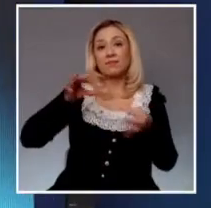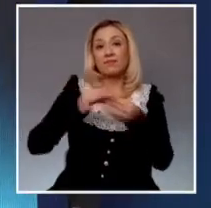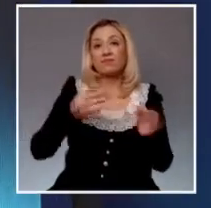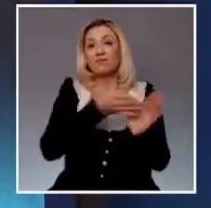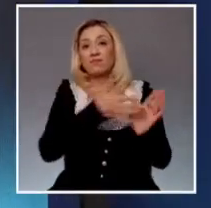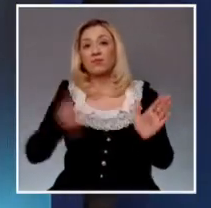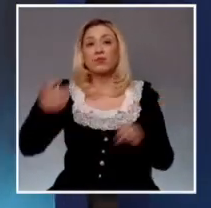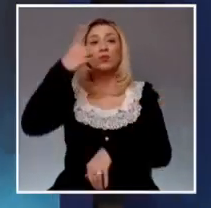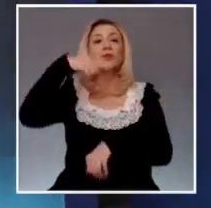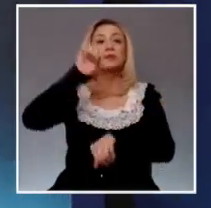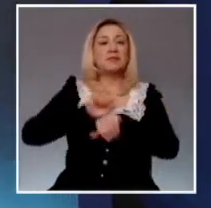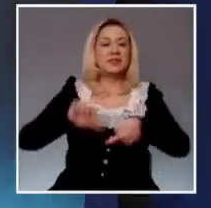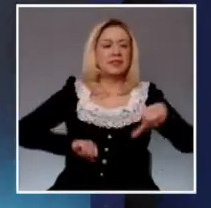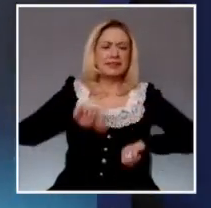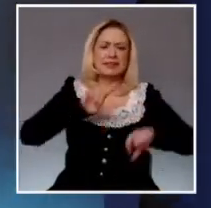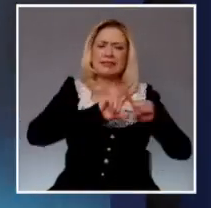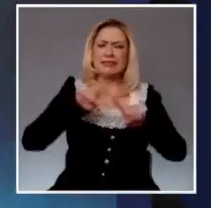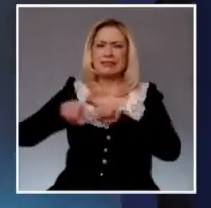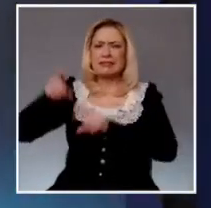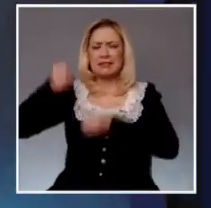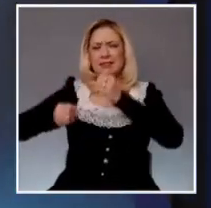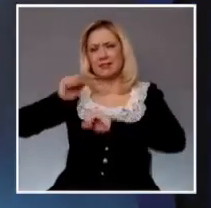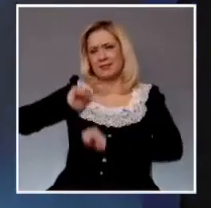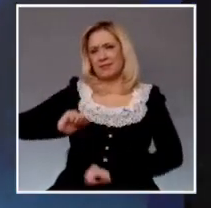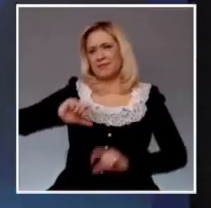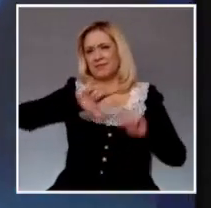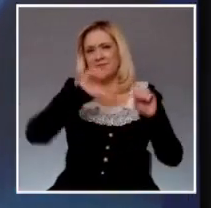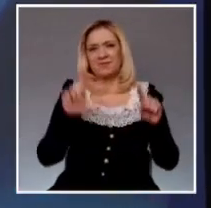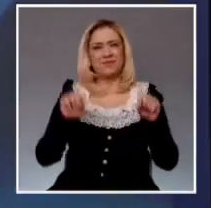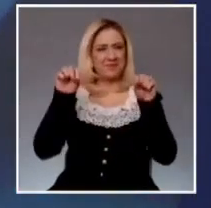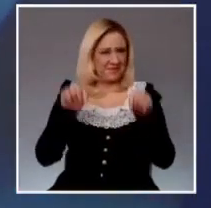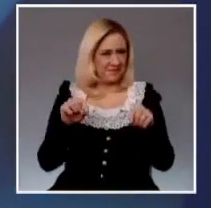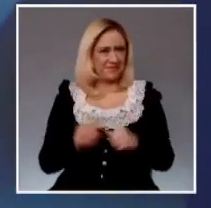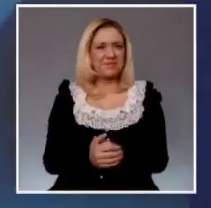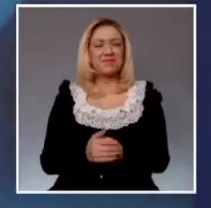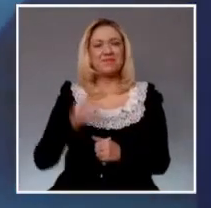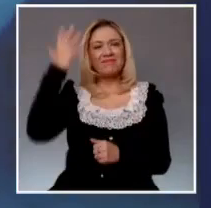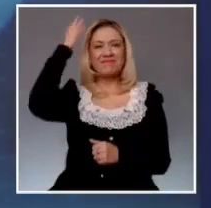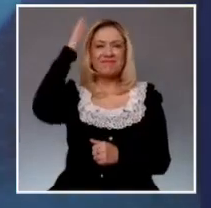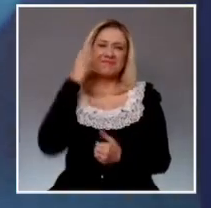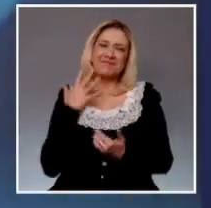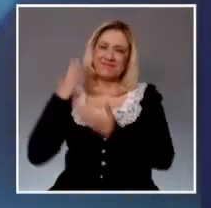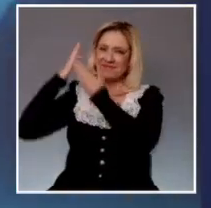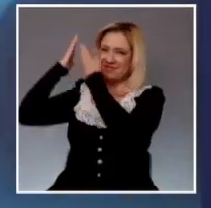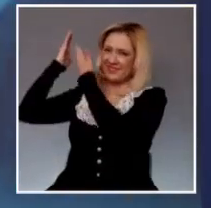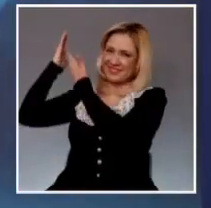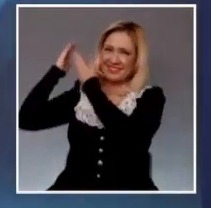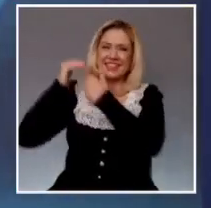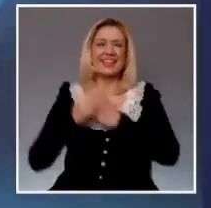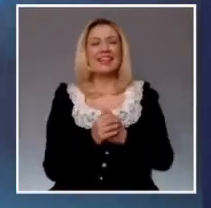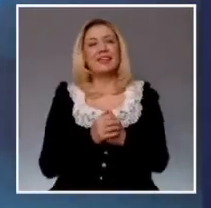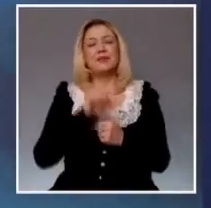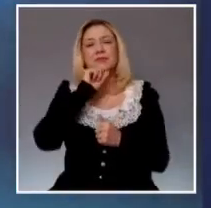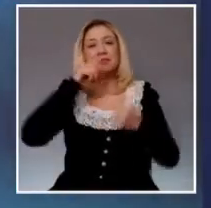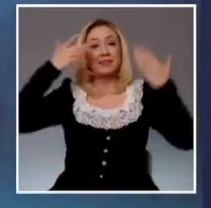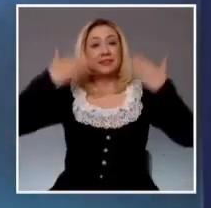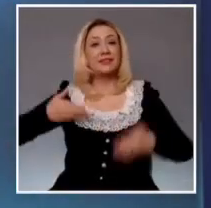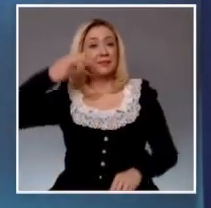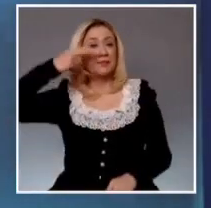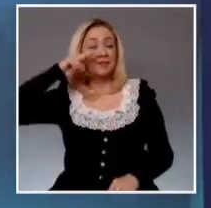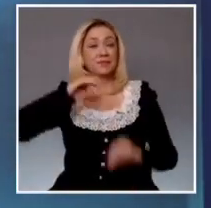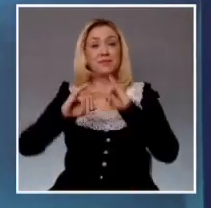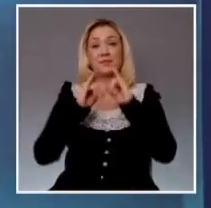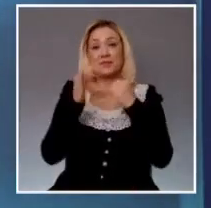Poder Judicial de la Federación. Soy Lorena Sánchez Cabrera y saludo con gusto a Nidia Díaz en la interpretación en lengua de señas mexicana.